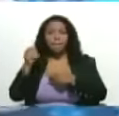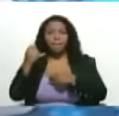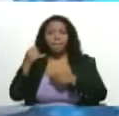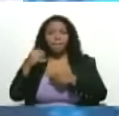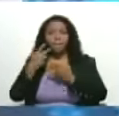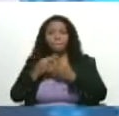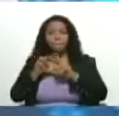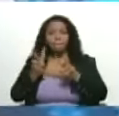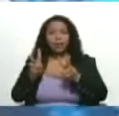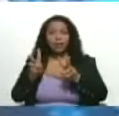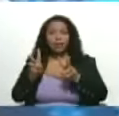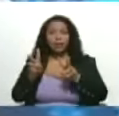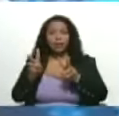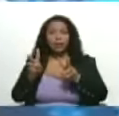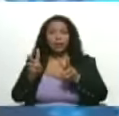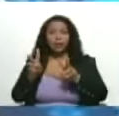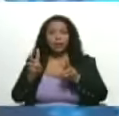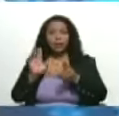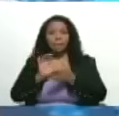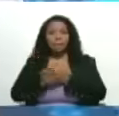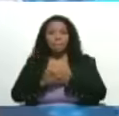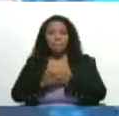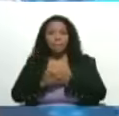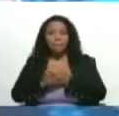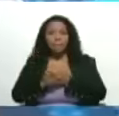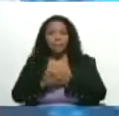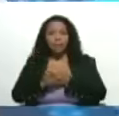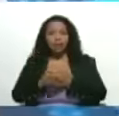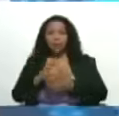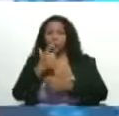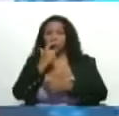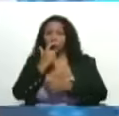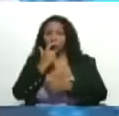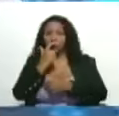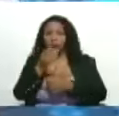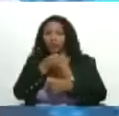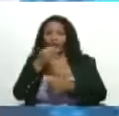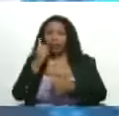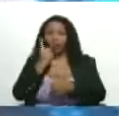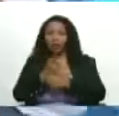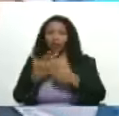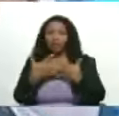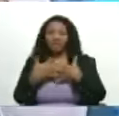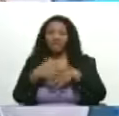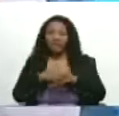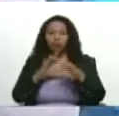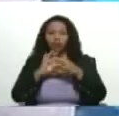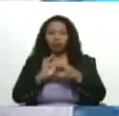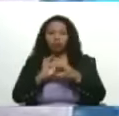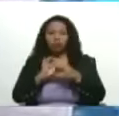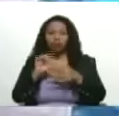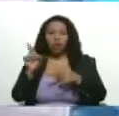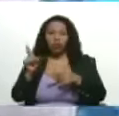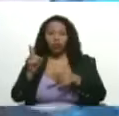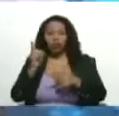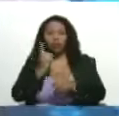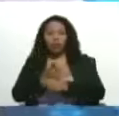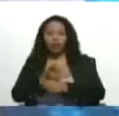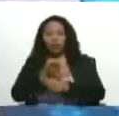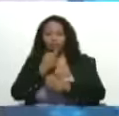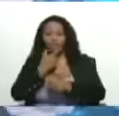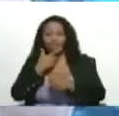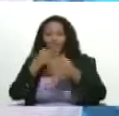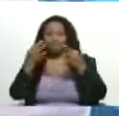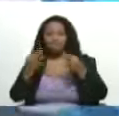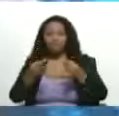cuadrantes de paz, compañero Remigio Ceballos, de manera perfecta. Eso va a ser bello, eso va a